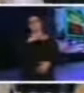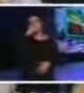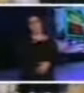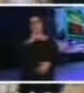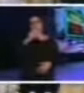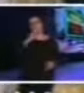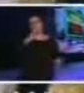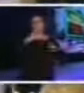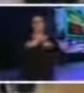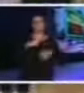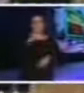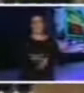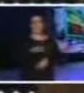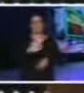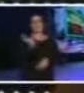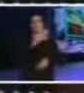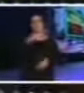ustedes.